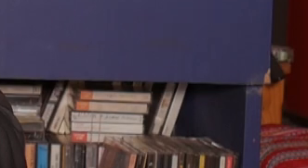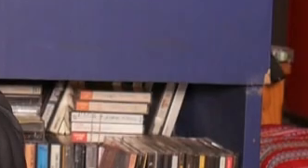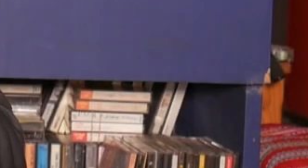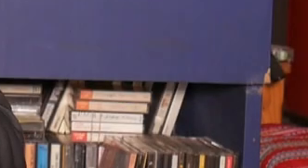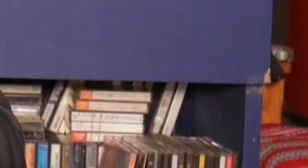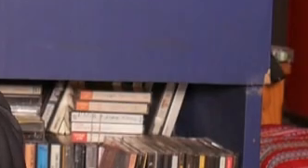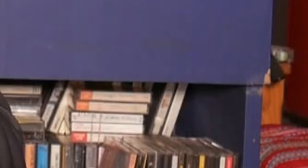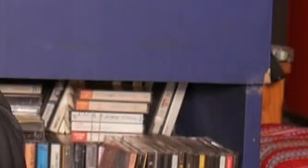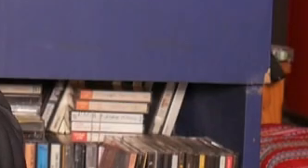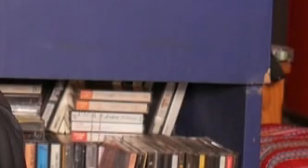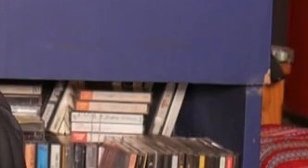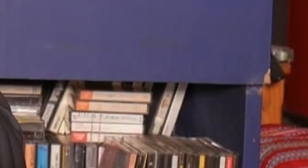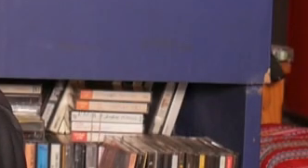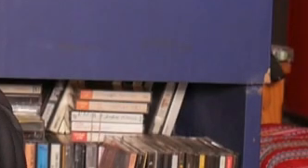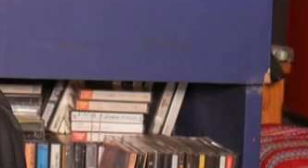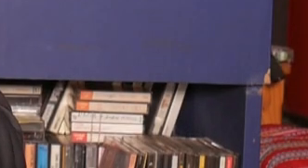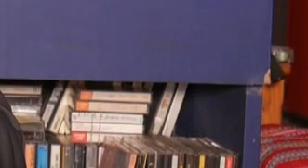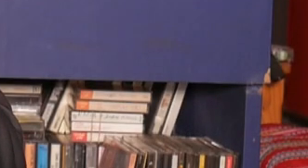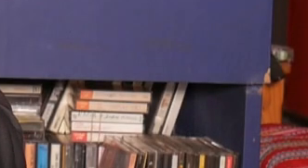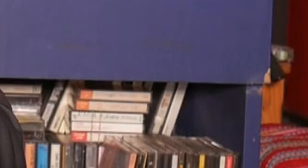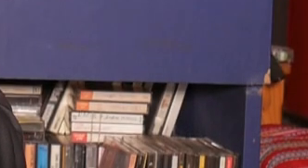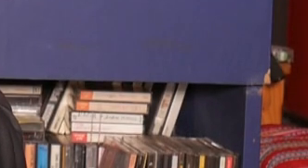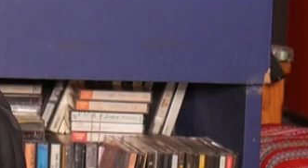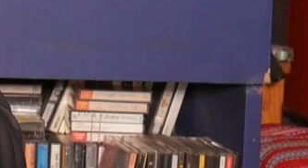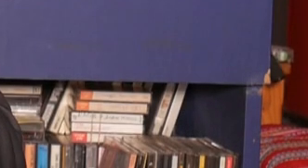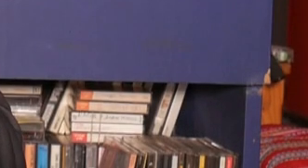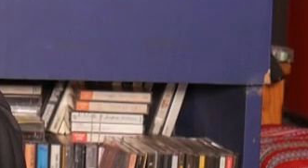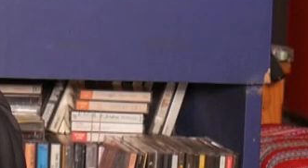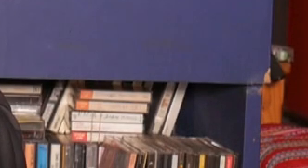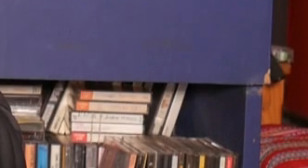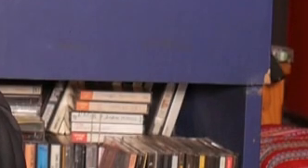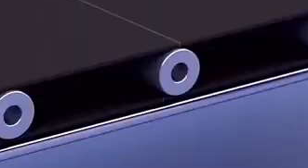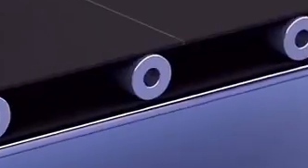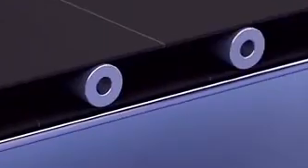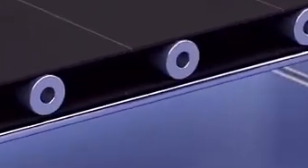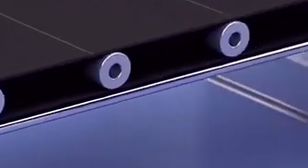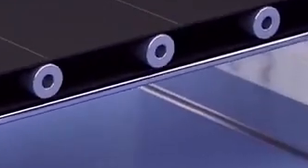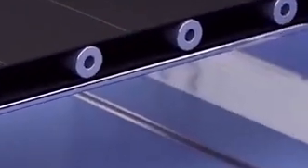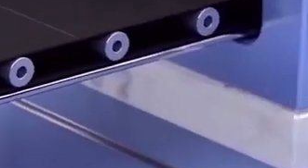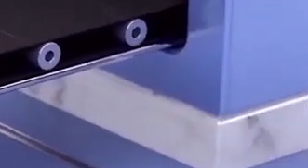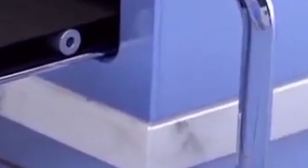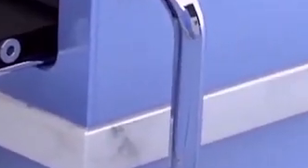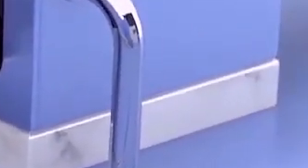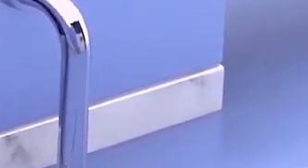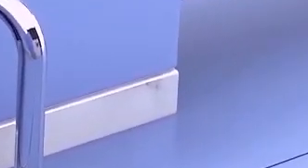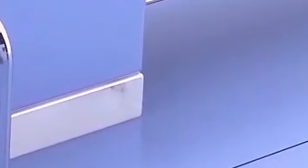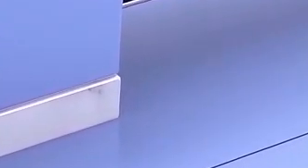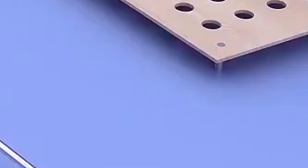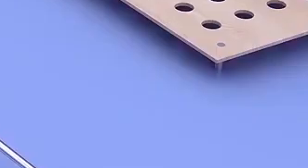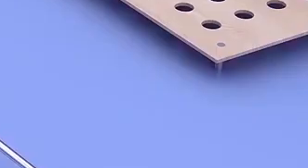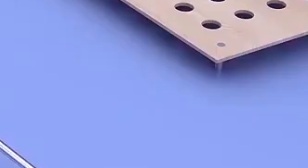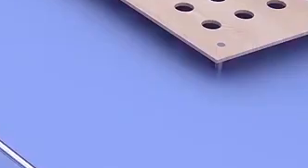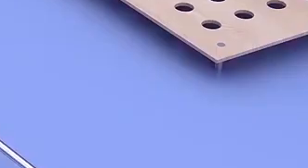Y esto es todo por hoy. Nos despedimos hasta la próxima semana con más Resumen Latinoamericano. ¿Tenés